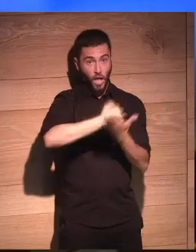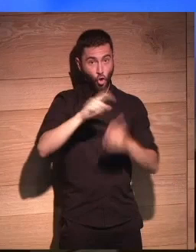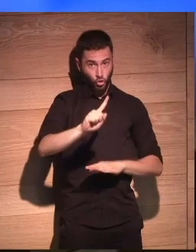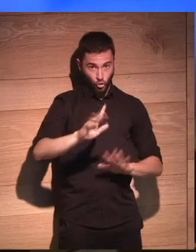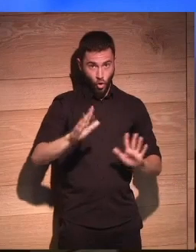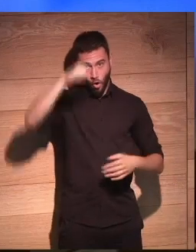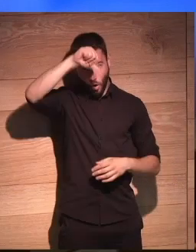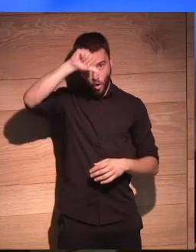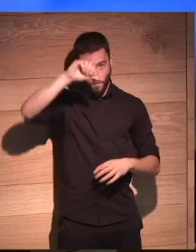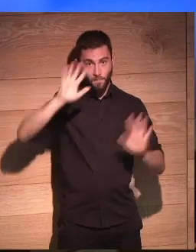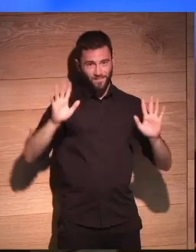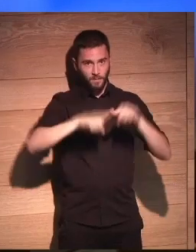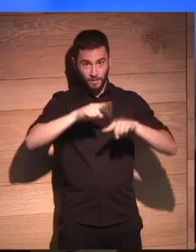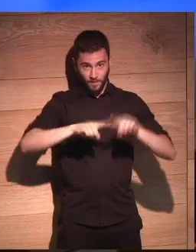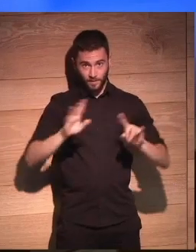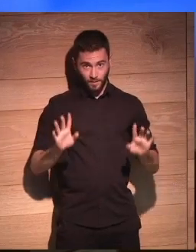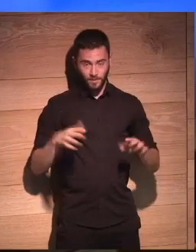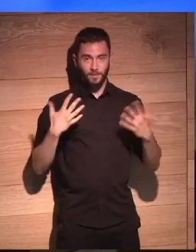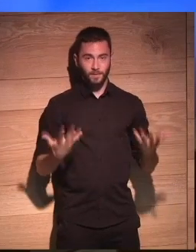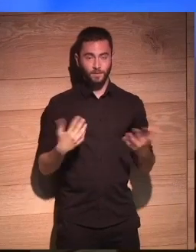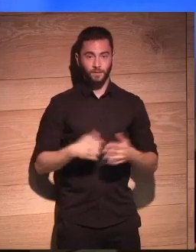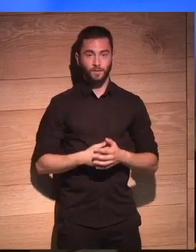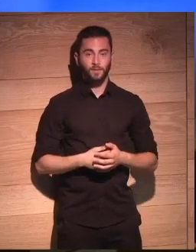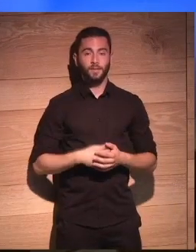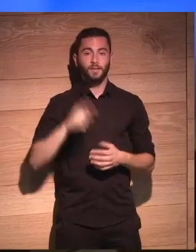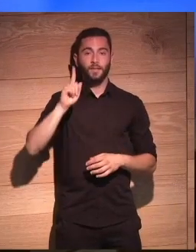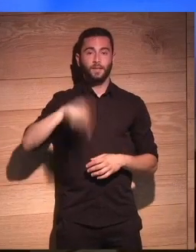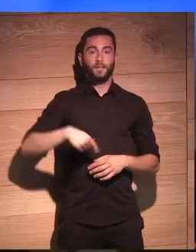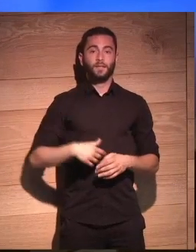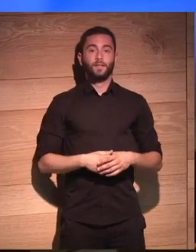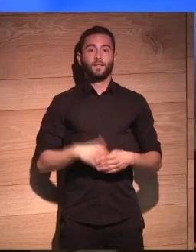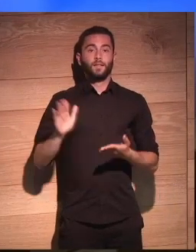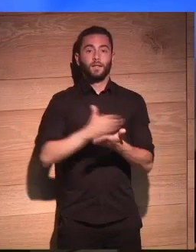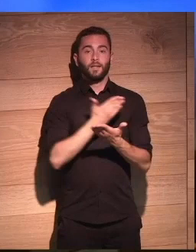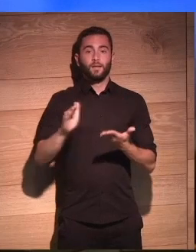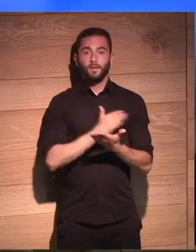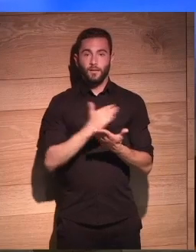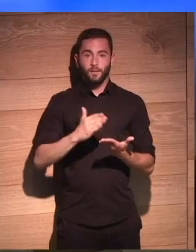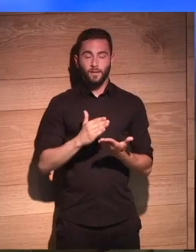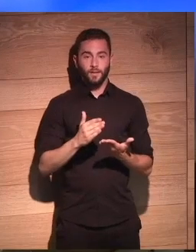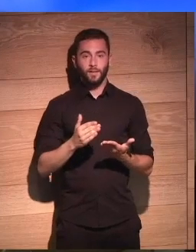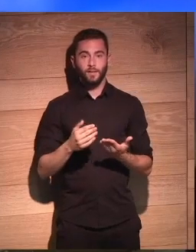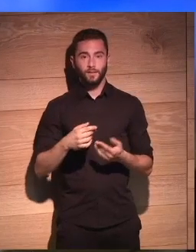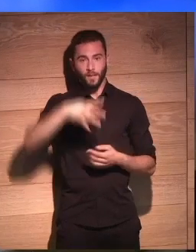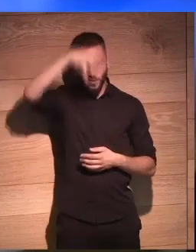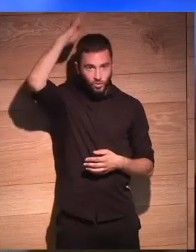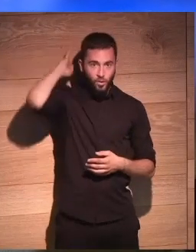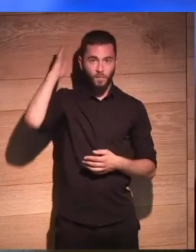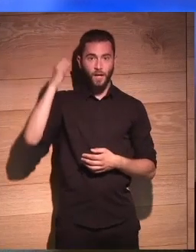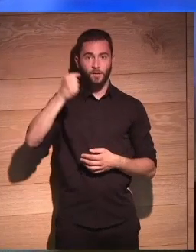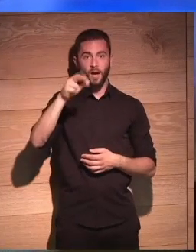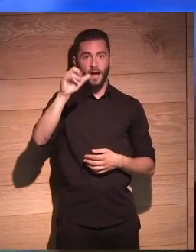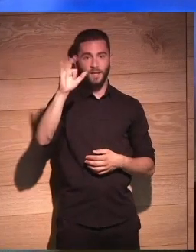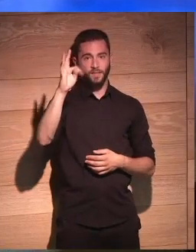a los hombres de las élites. Entonces, y además, al mismo tiempo, los grandes poetas romanos como Aristófanes, Plauto, se